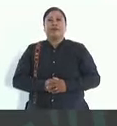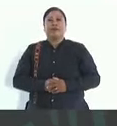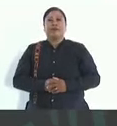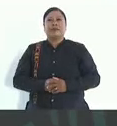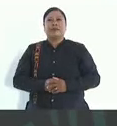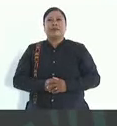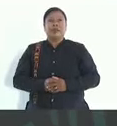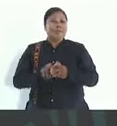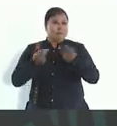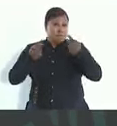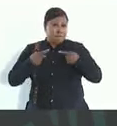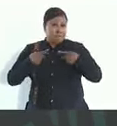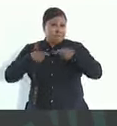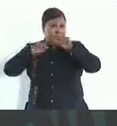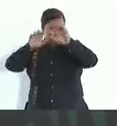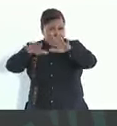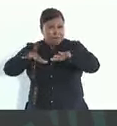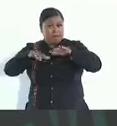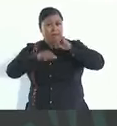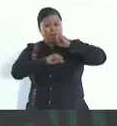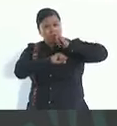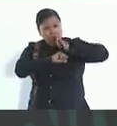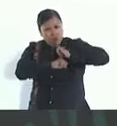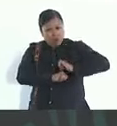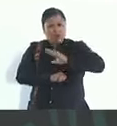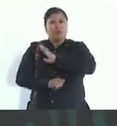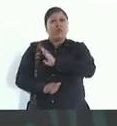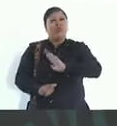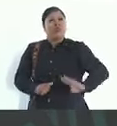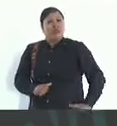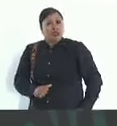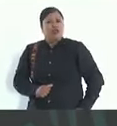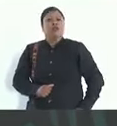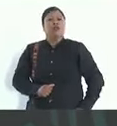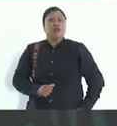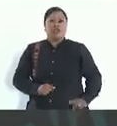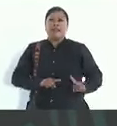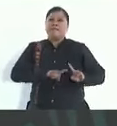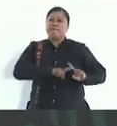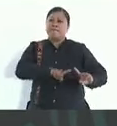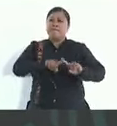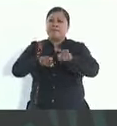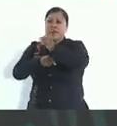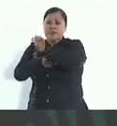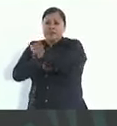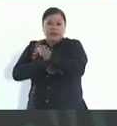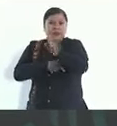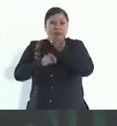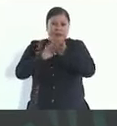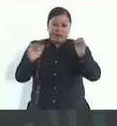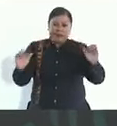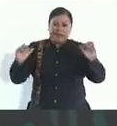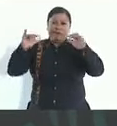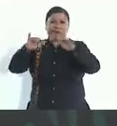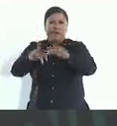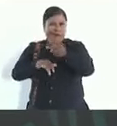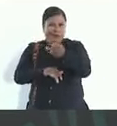funcionarios públicos, autoridades municipales de las diferentes comunidades que asisten a este